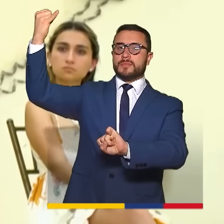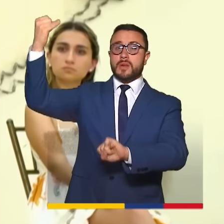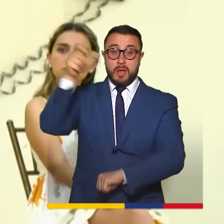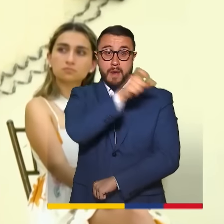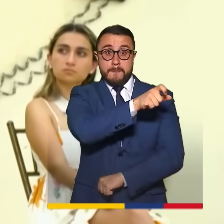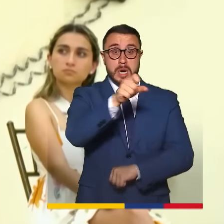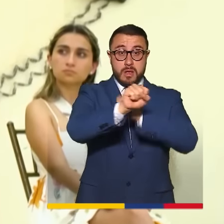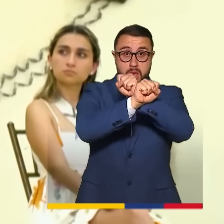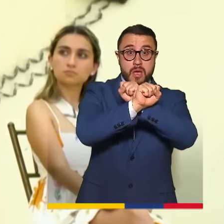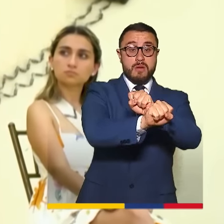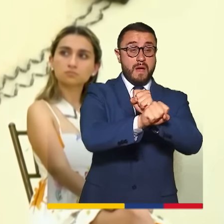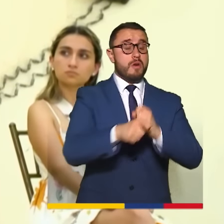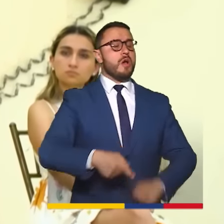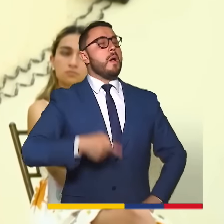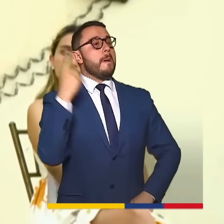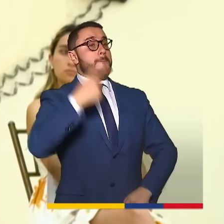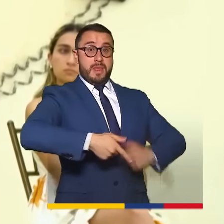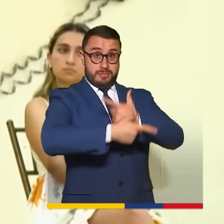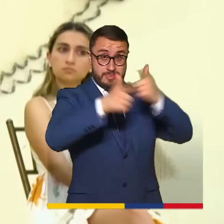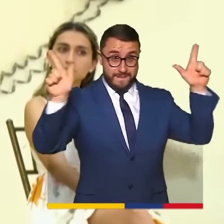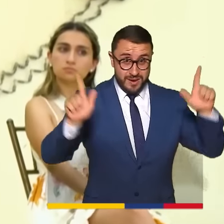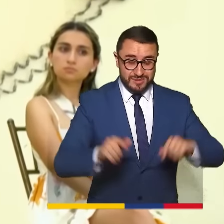liberáramos a los esclavos.